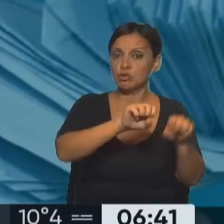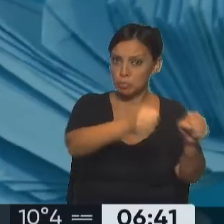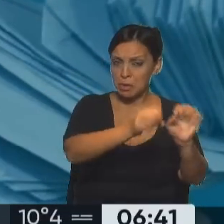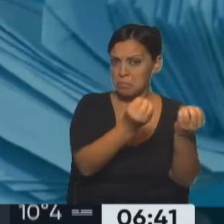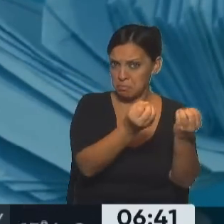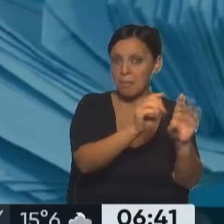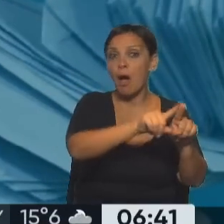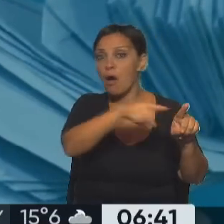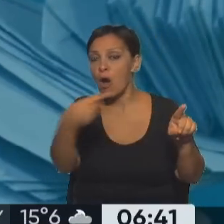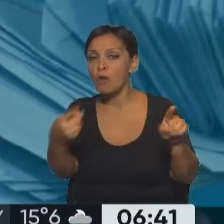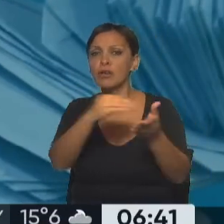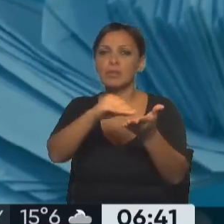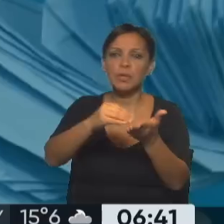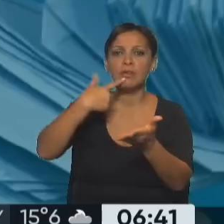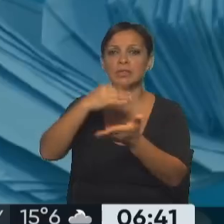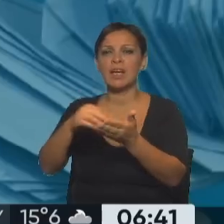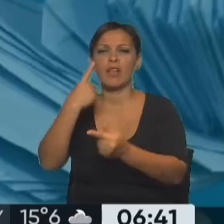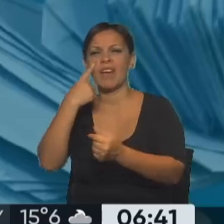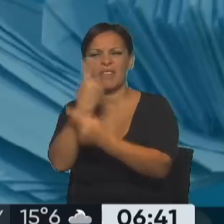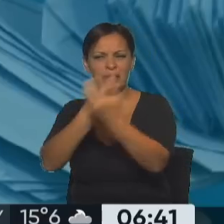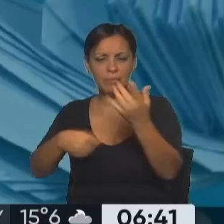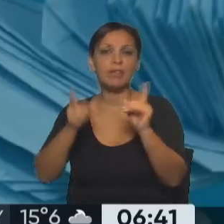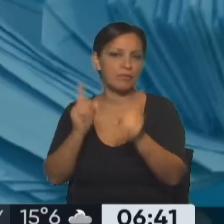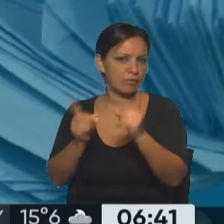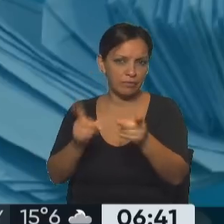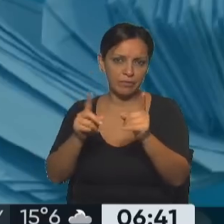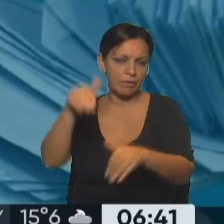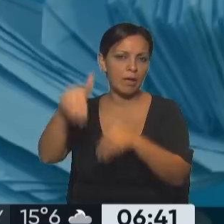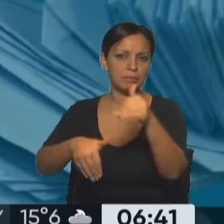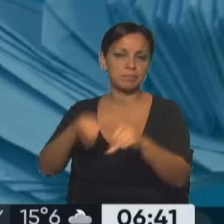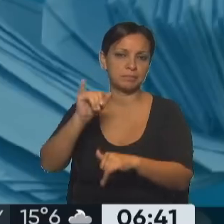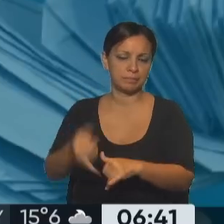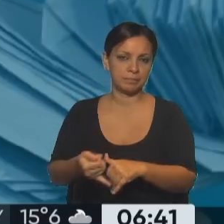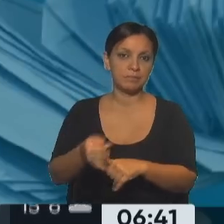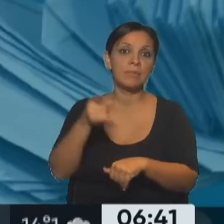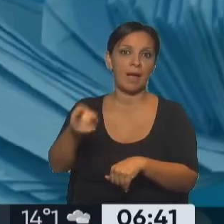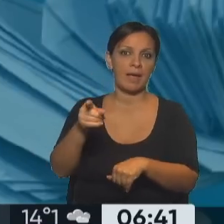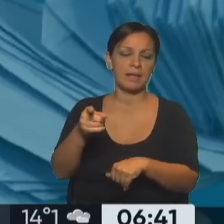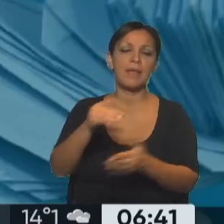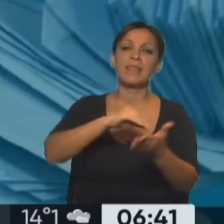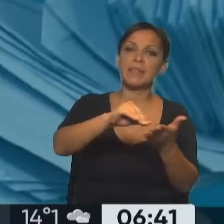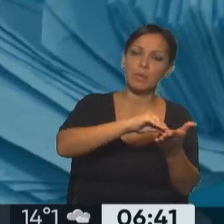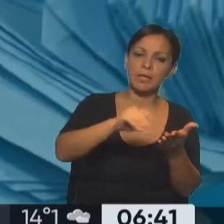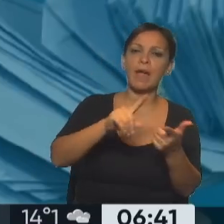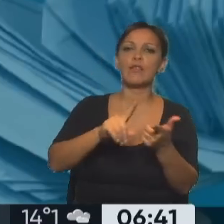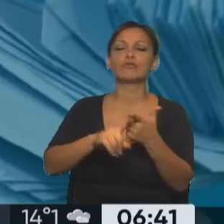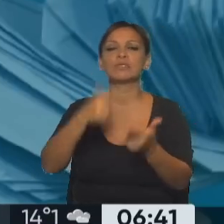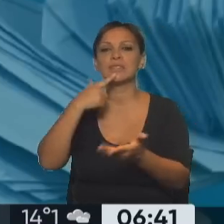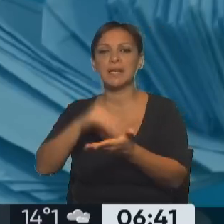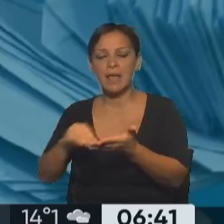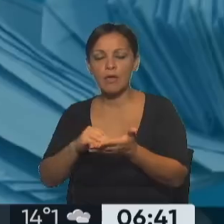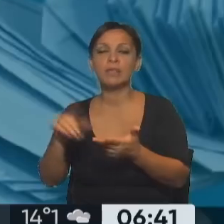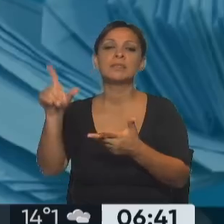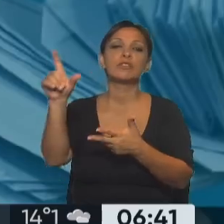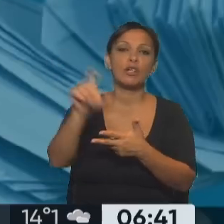se van a poder desarrollar sin ningún tipo de inconveniente. Estamos hablando de la provincia donde se votará a diputados, legisladores y concejales.